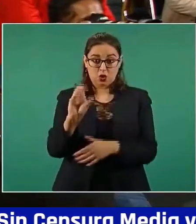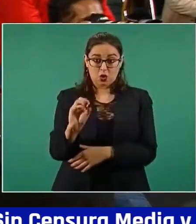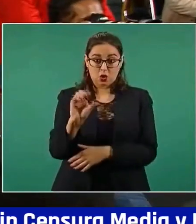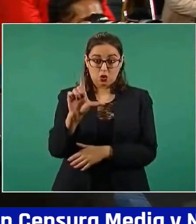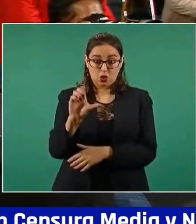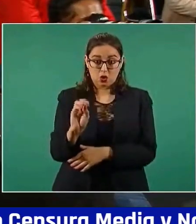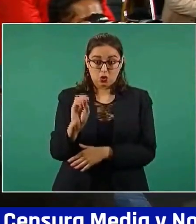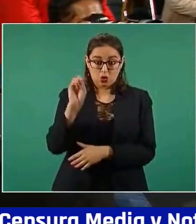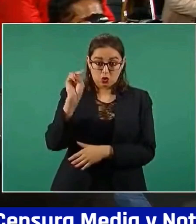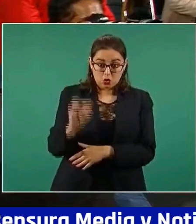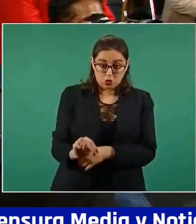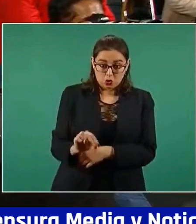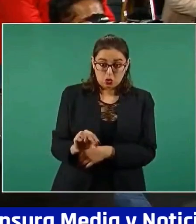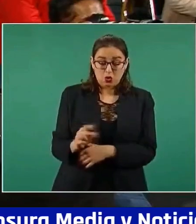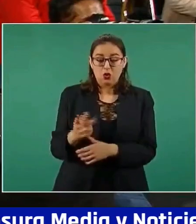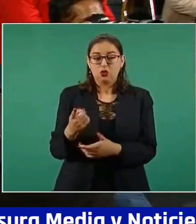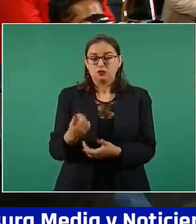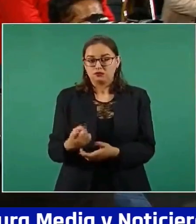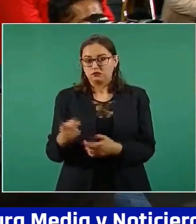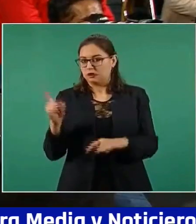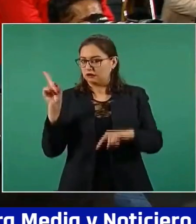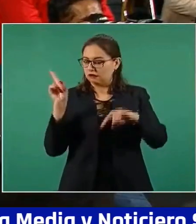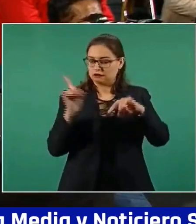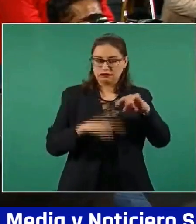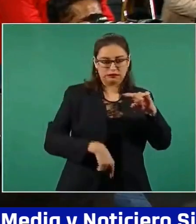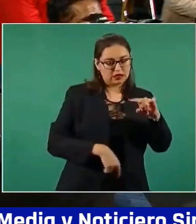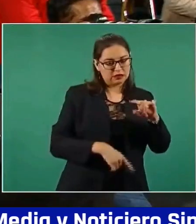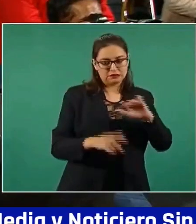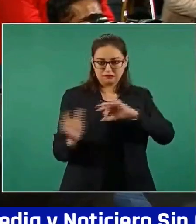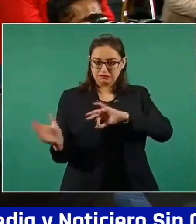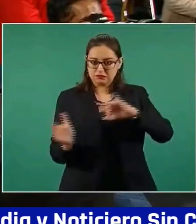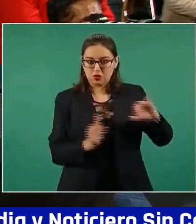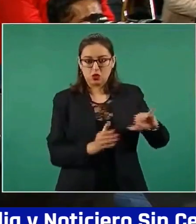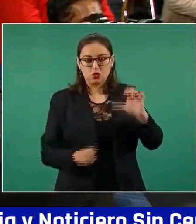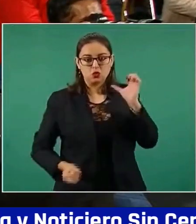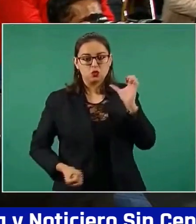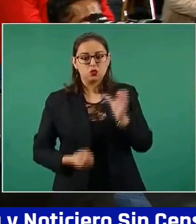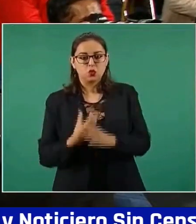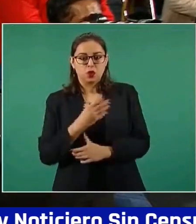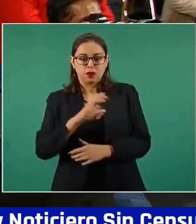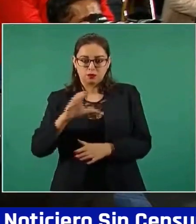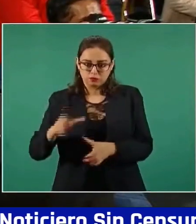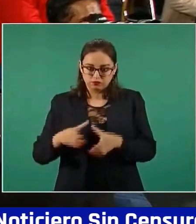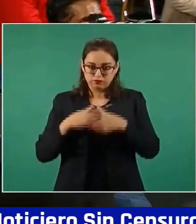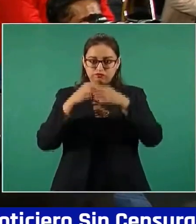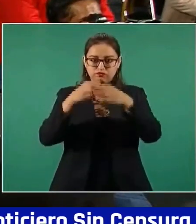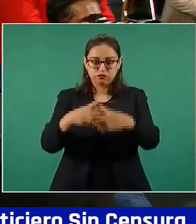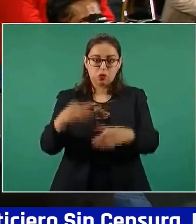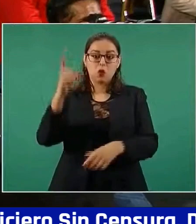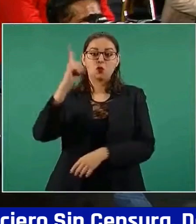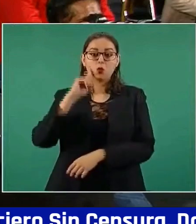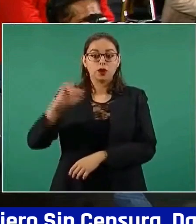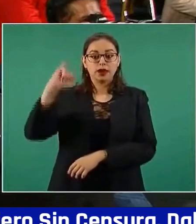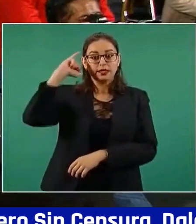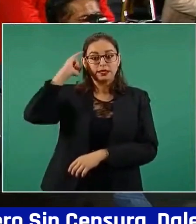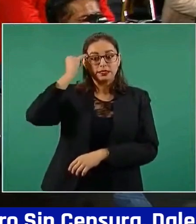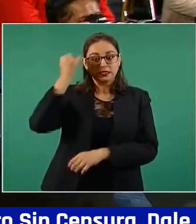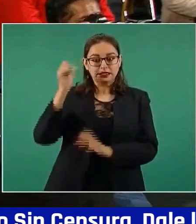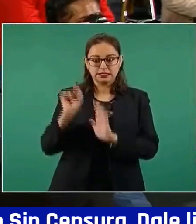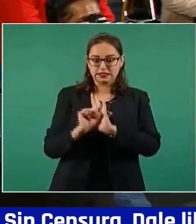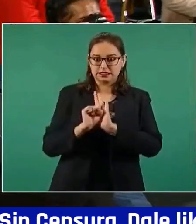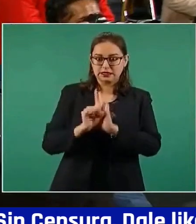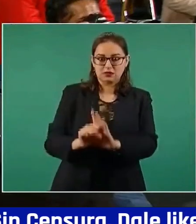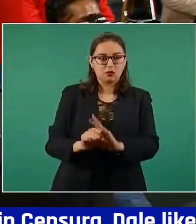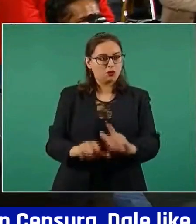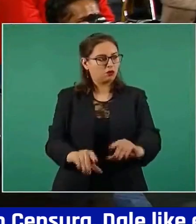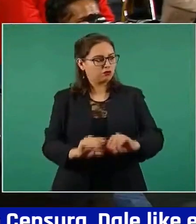indígena. Son simbolismos de un gobierno que está pues representando a millones. Esta